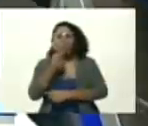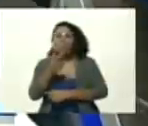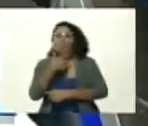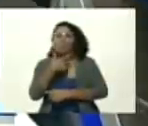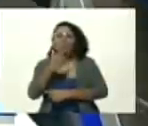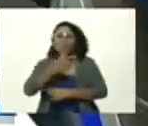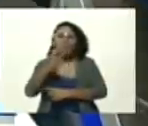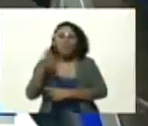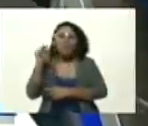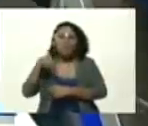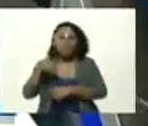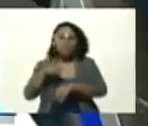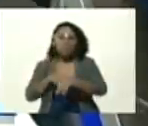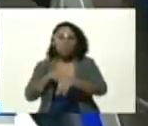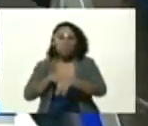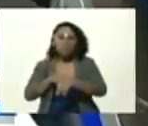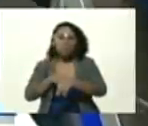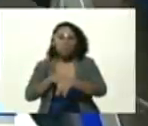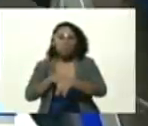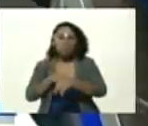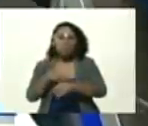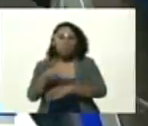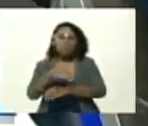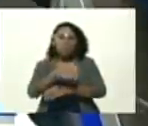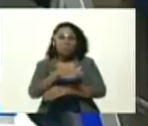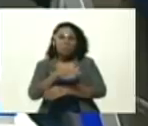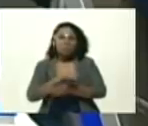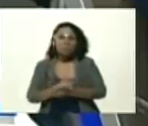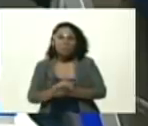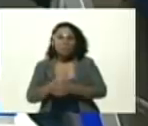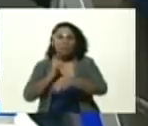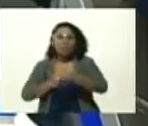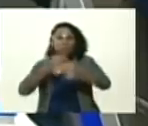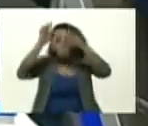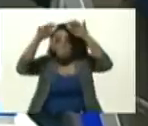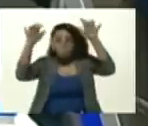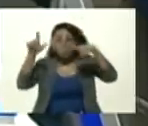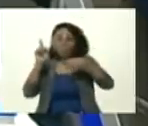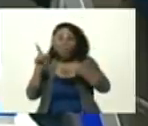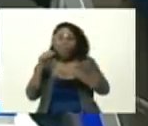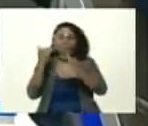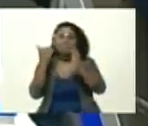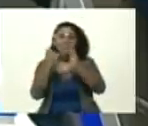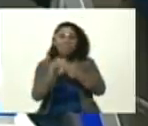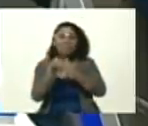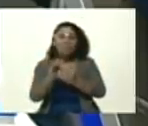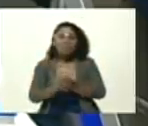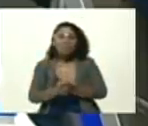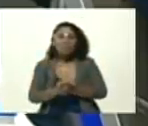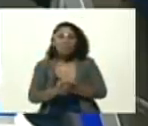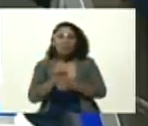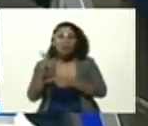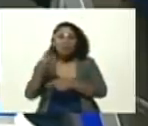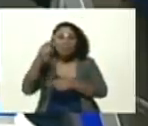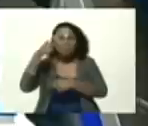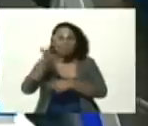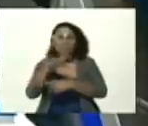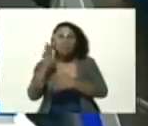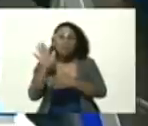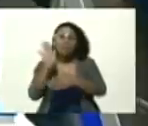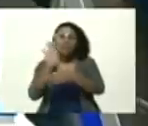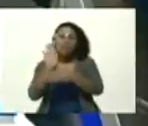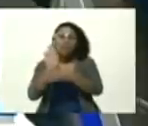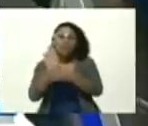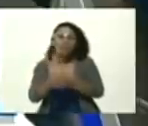gente, y en estos tiempos, en donde tiempos de lluvia, pues el mensaje a este pueblo es que